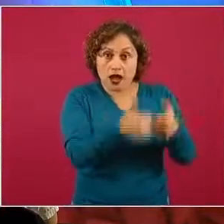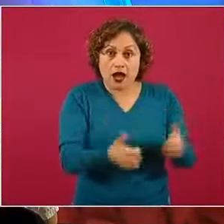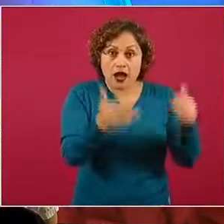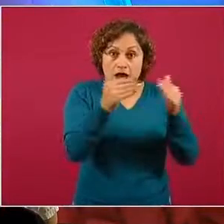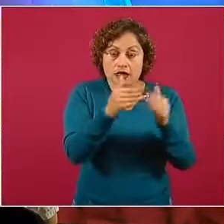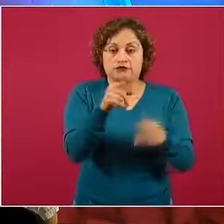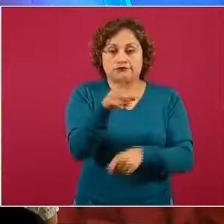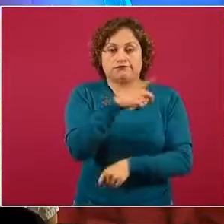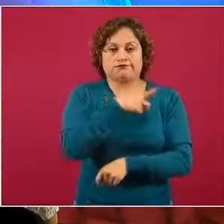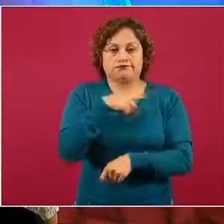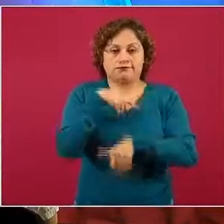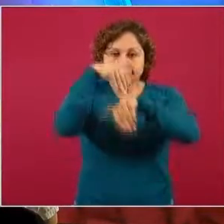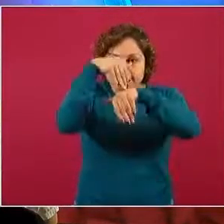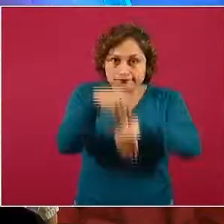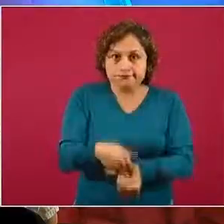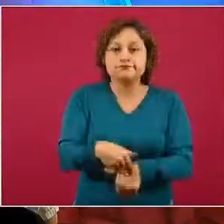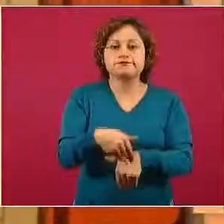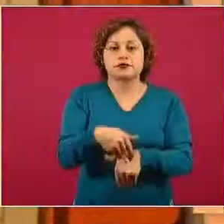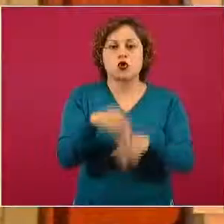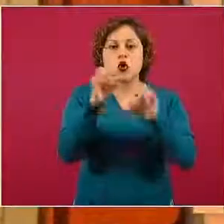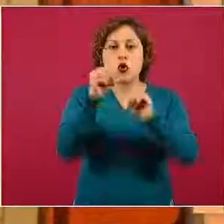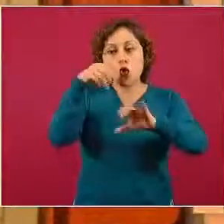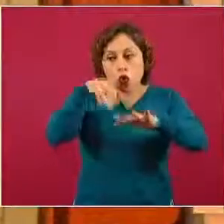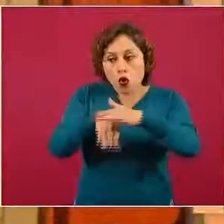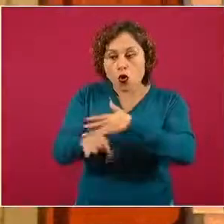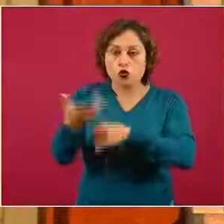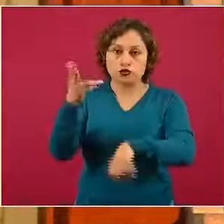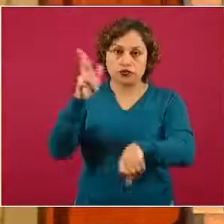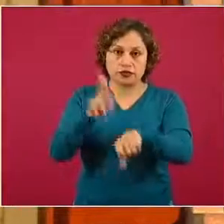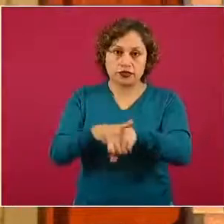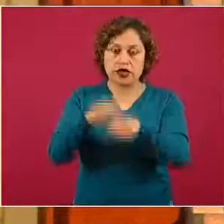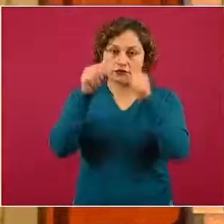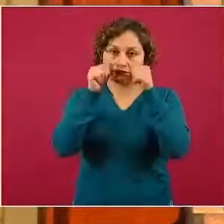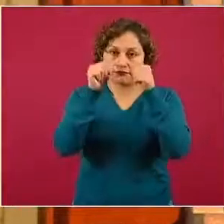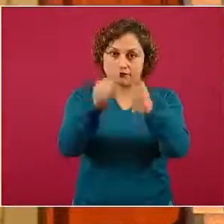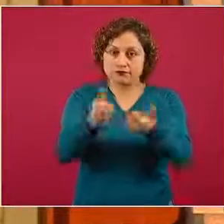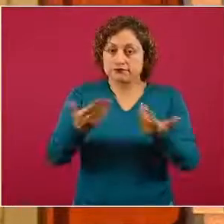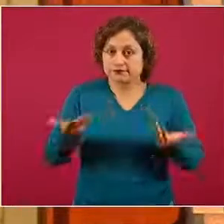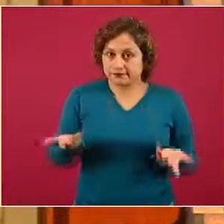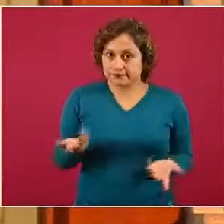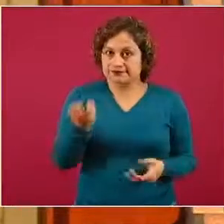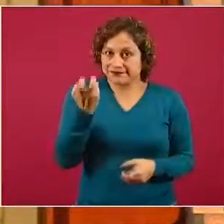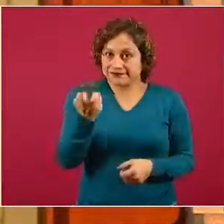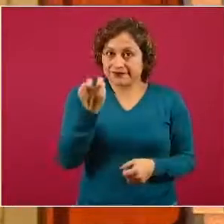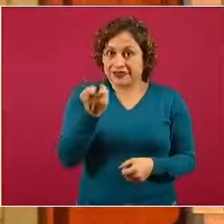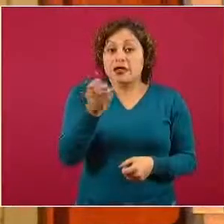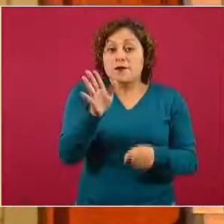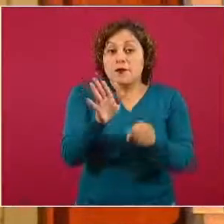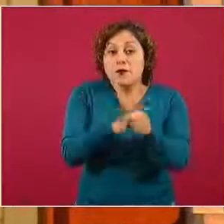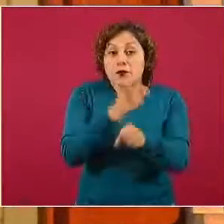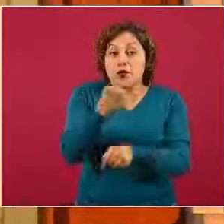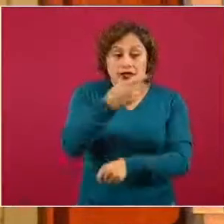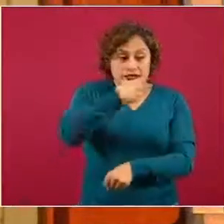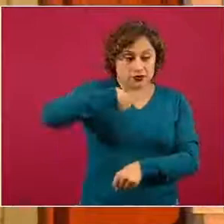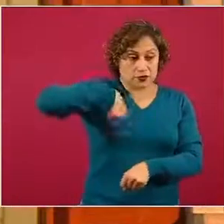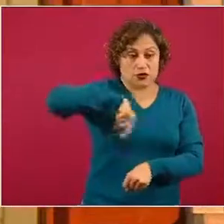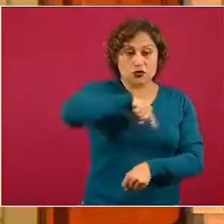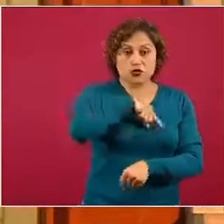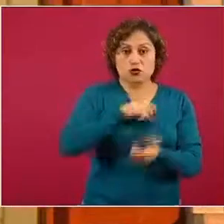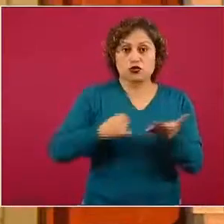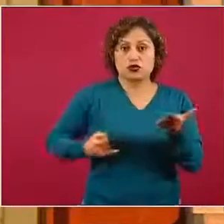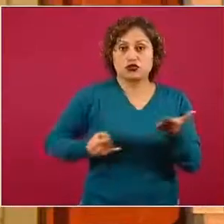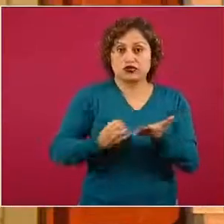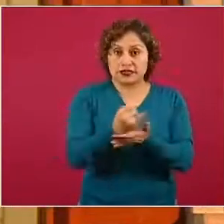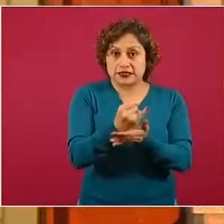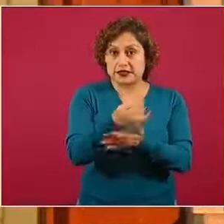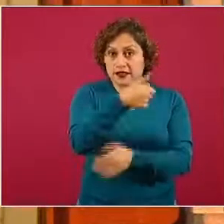a un hospital bajo las medidas correspondientes. Entonces está en nosotros, en cada uno de nosotros como